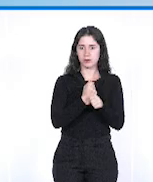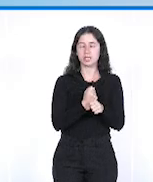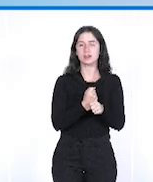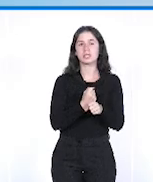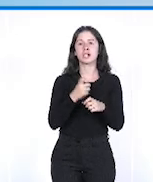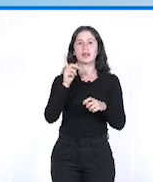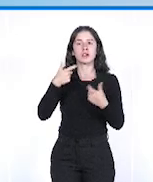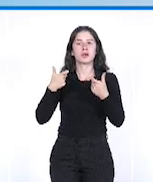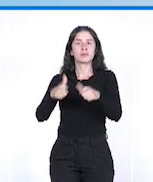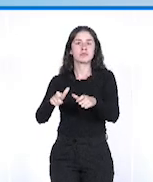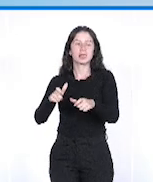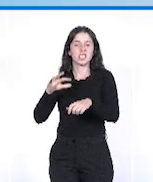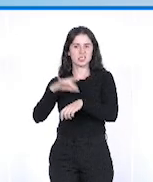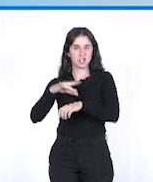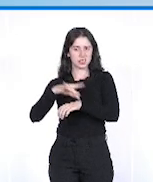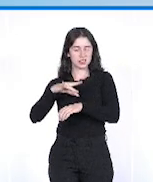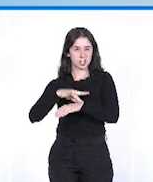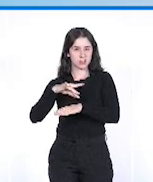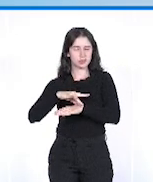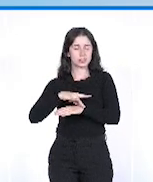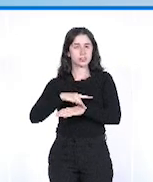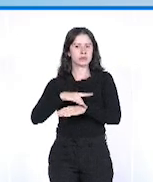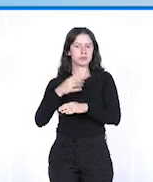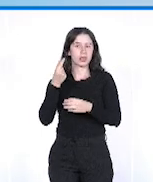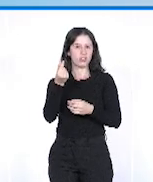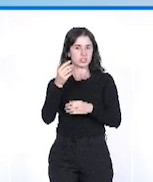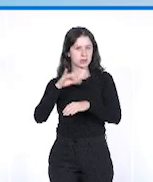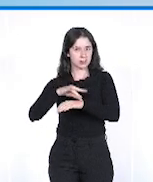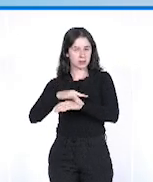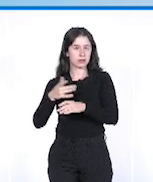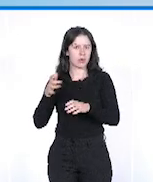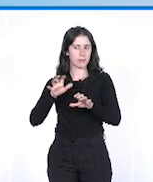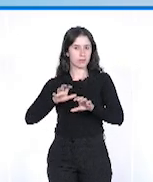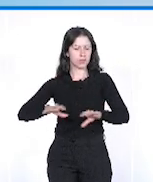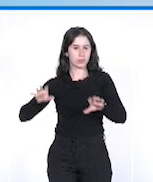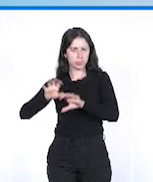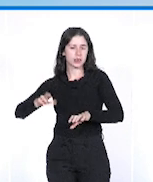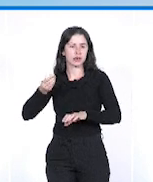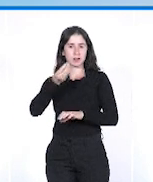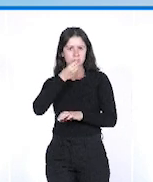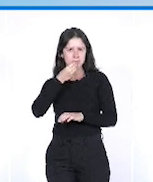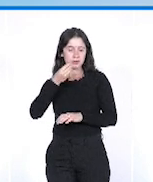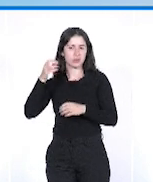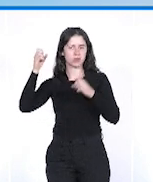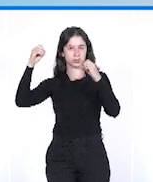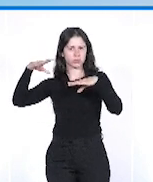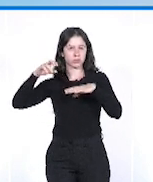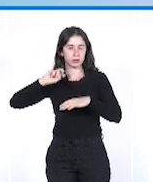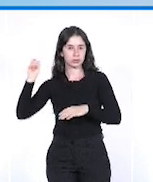de de de sanitarios costes sanitarios de inmueble de alimentación de suministros servicios